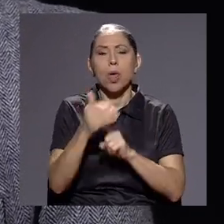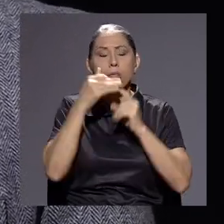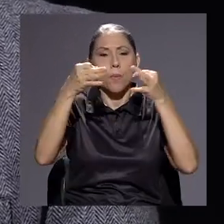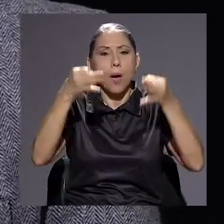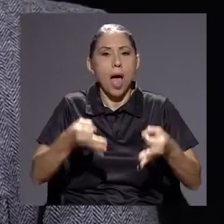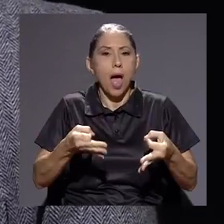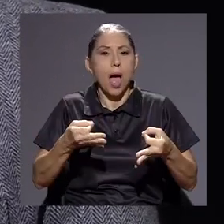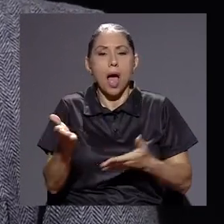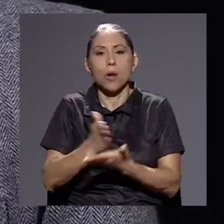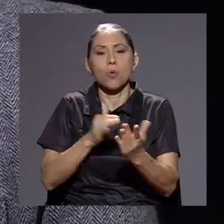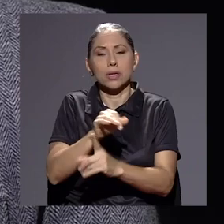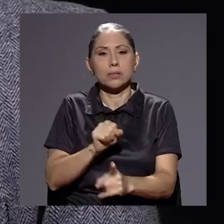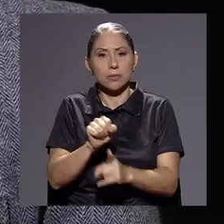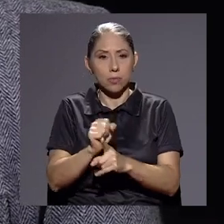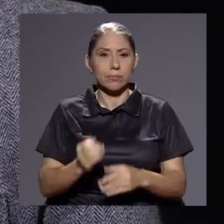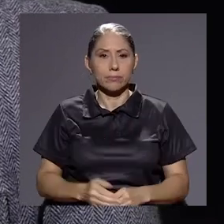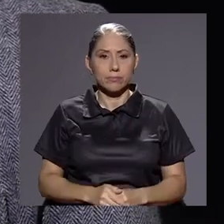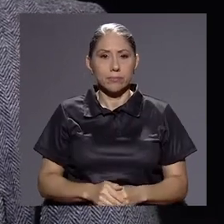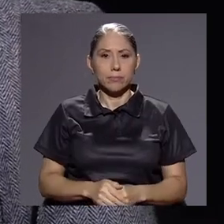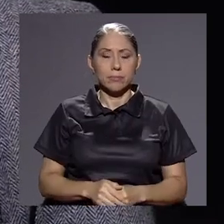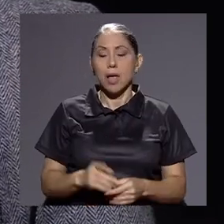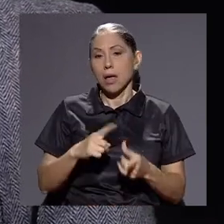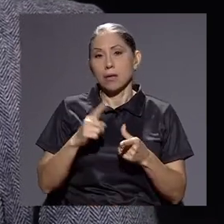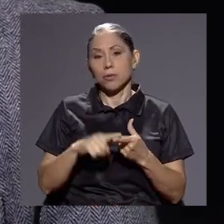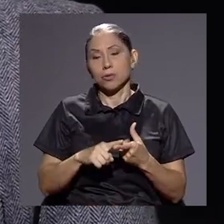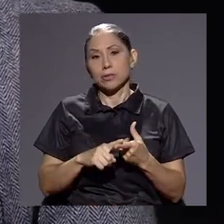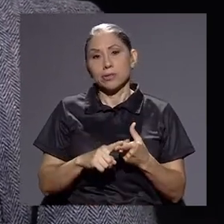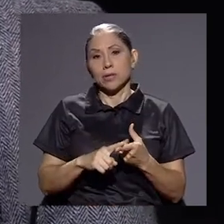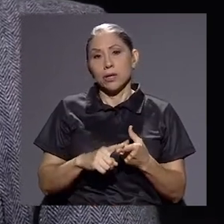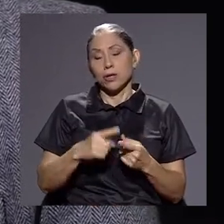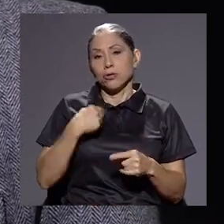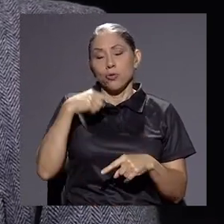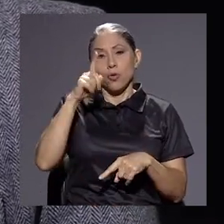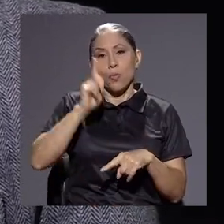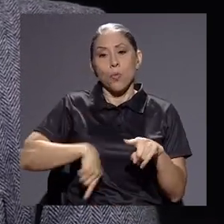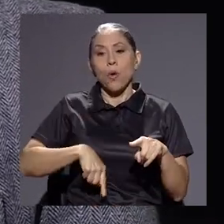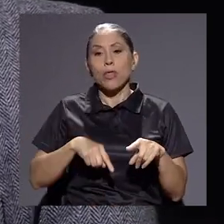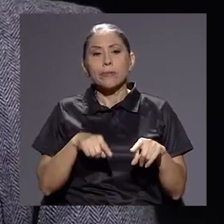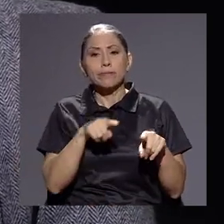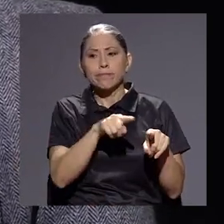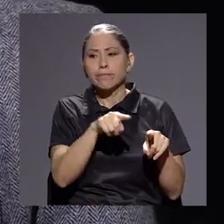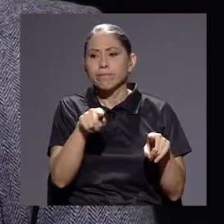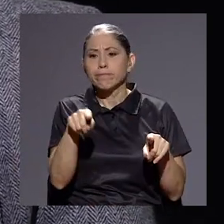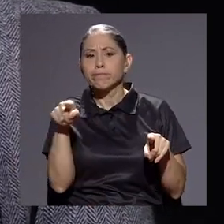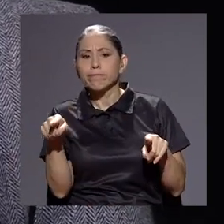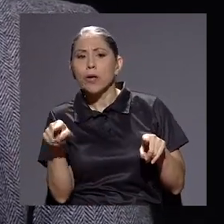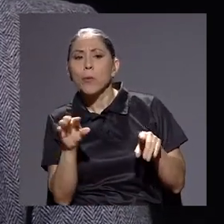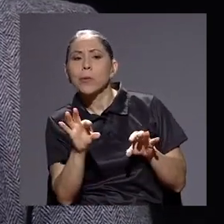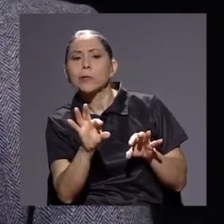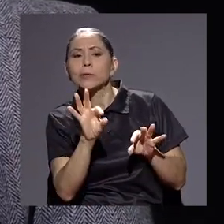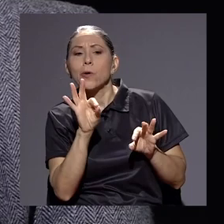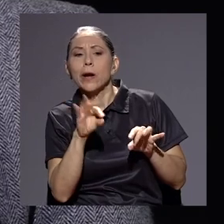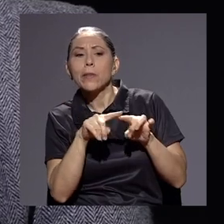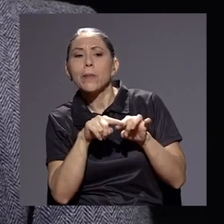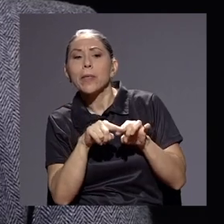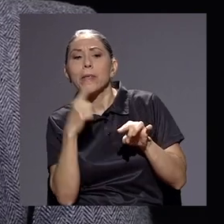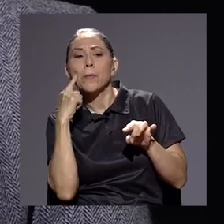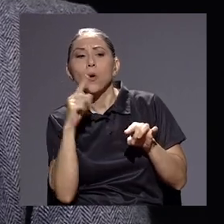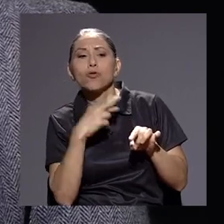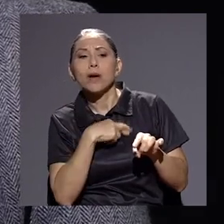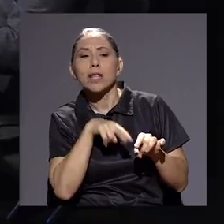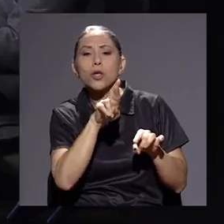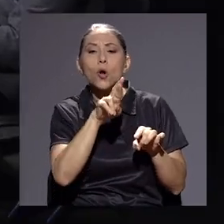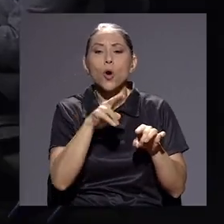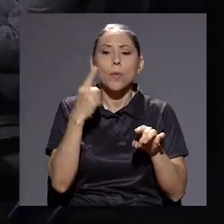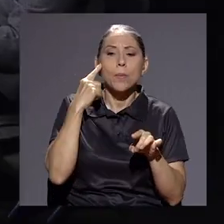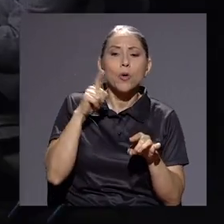sobre, perfecto, entonces yo no puedo discriminar por religión, por sexo, por